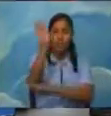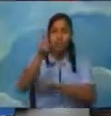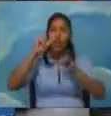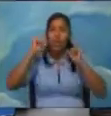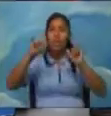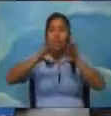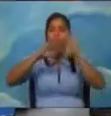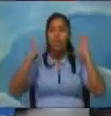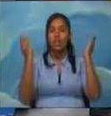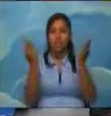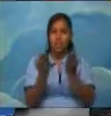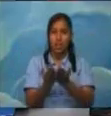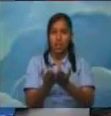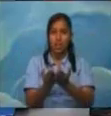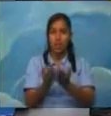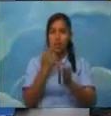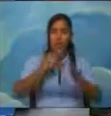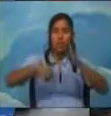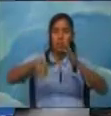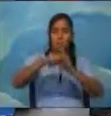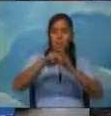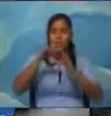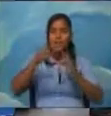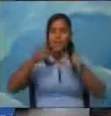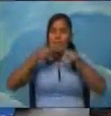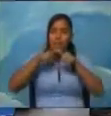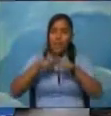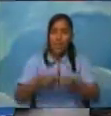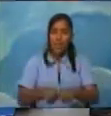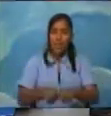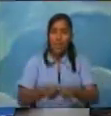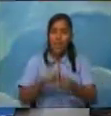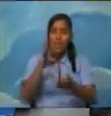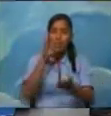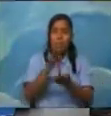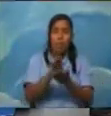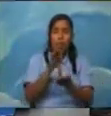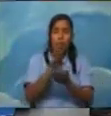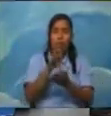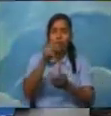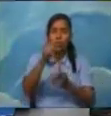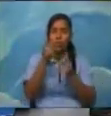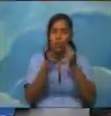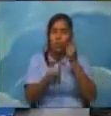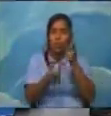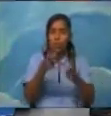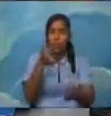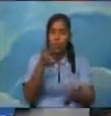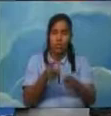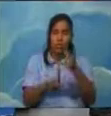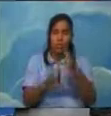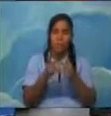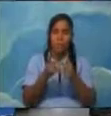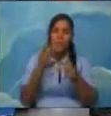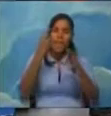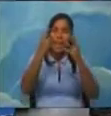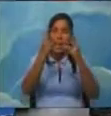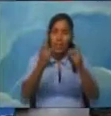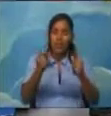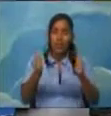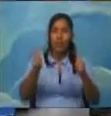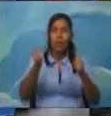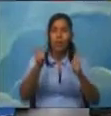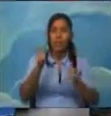la tierra, diga conmigo, y quedaréis pocos, y quedaréis pocos en número,